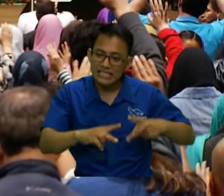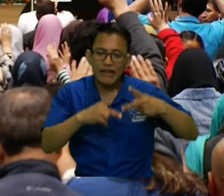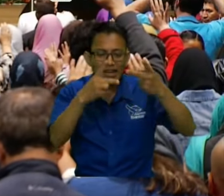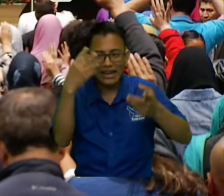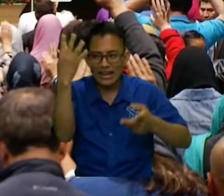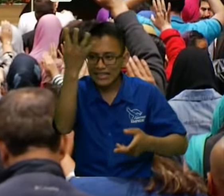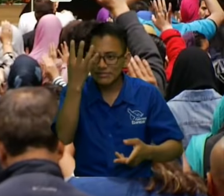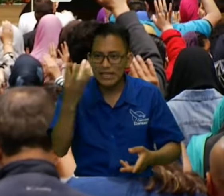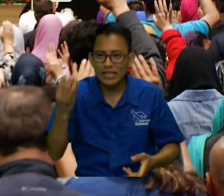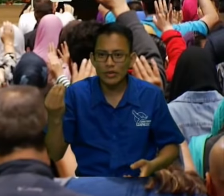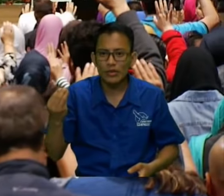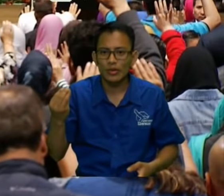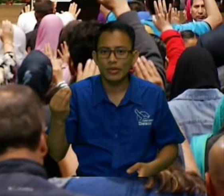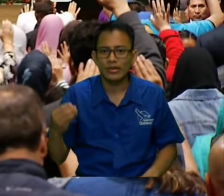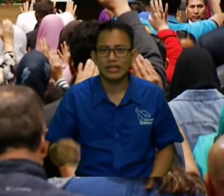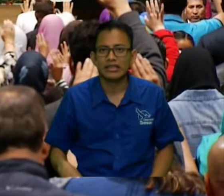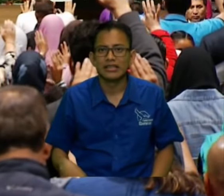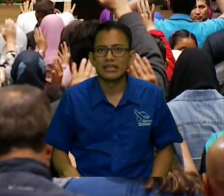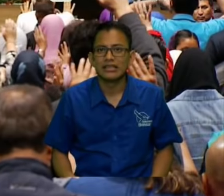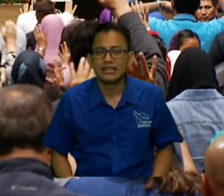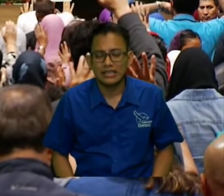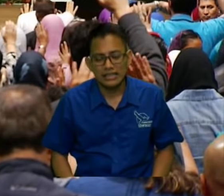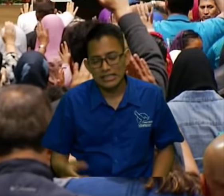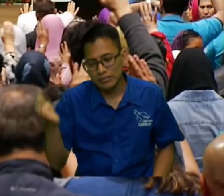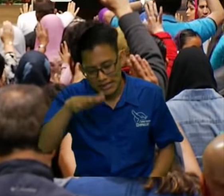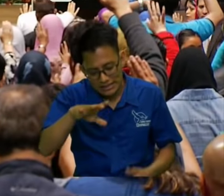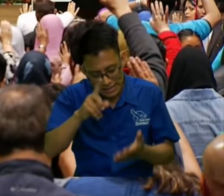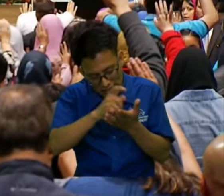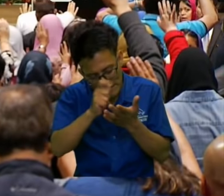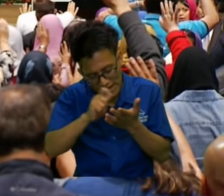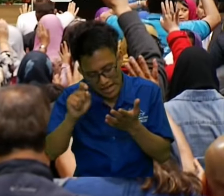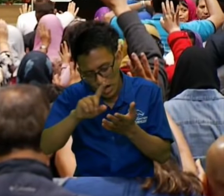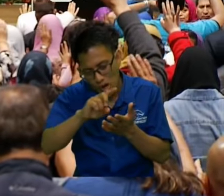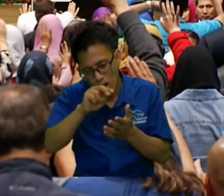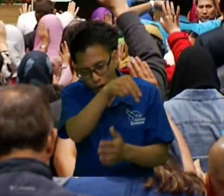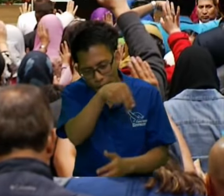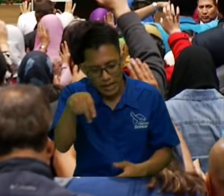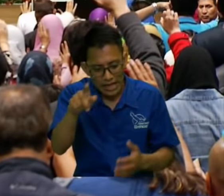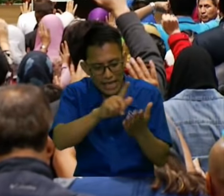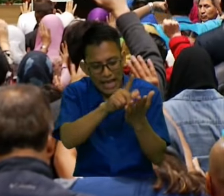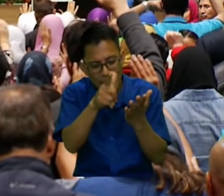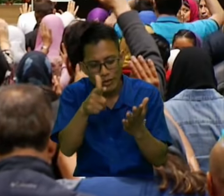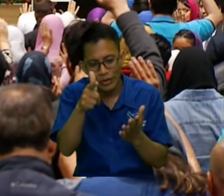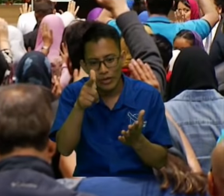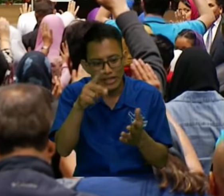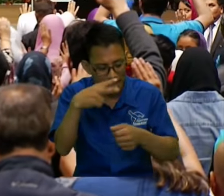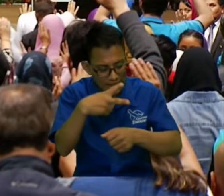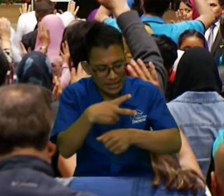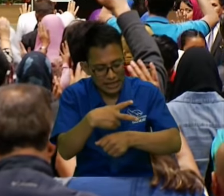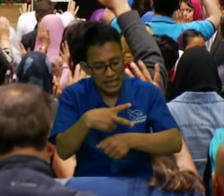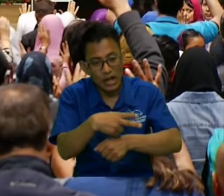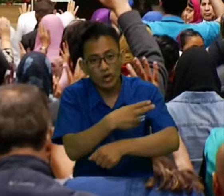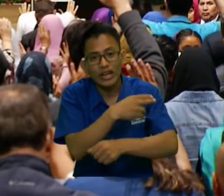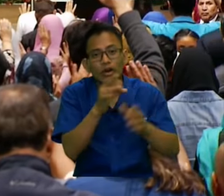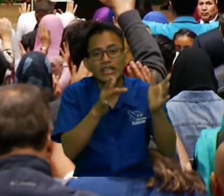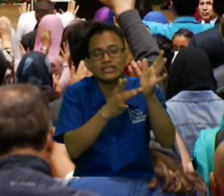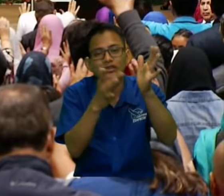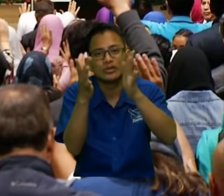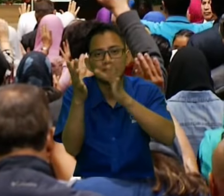de la misma manera, escribir sus nombres en el libro de la vida del Cordero que fue inmolado desde antes de la fundación del